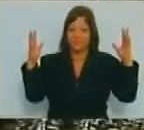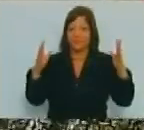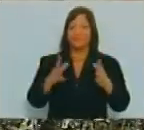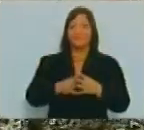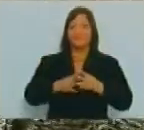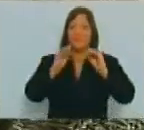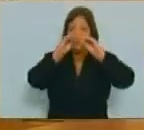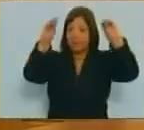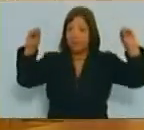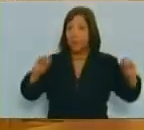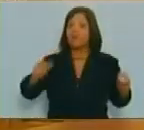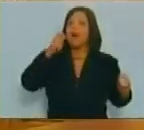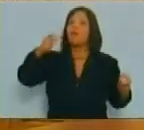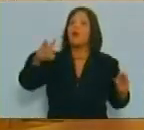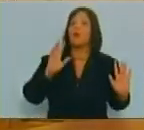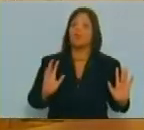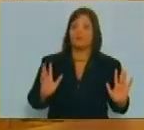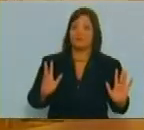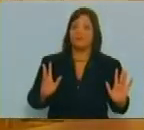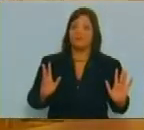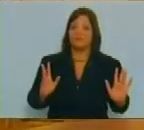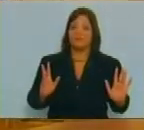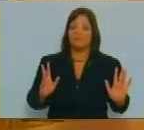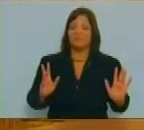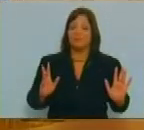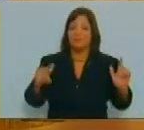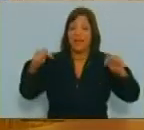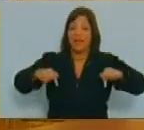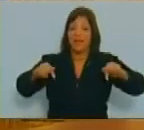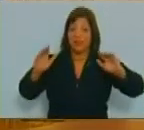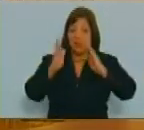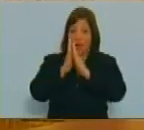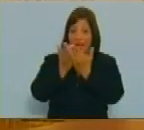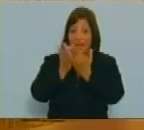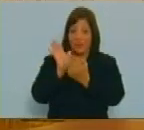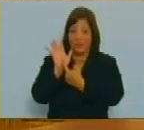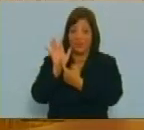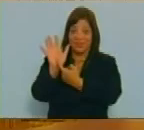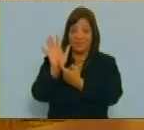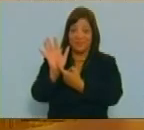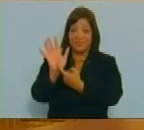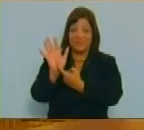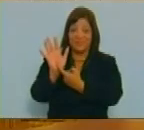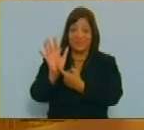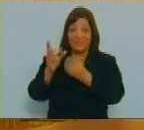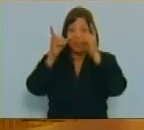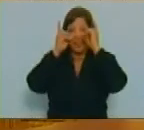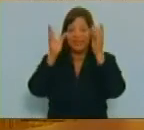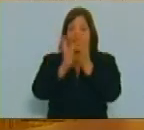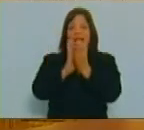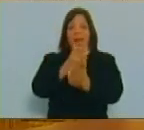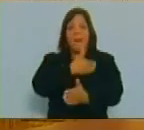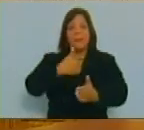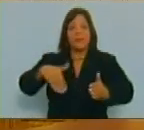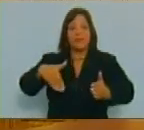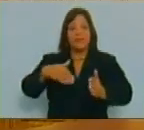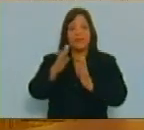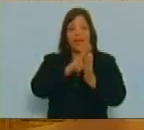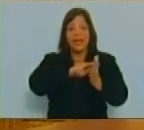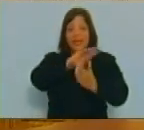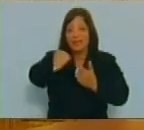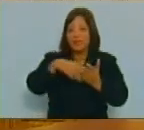y aquí en estos ejemplares doctora elsy rodríguez residente la asamblea nacional